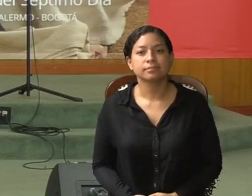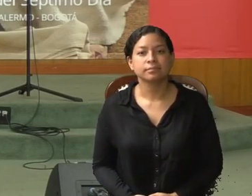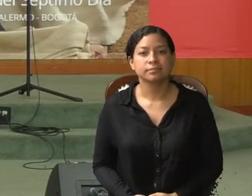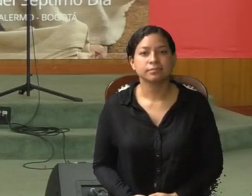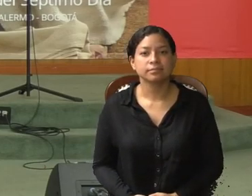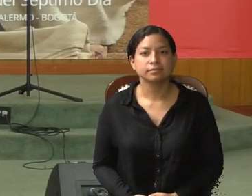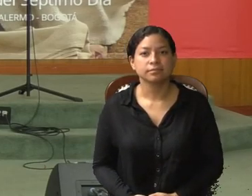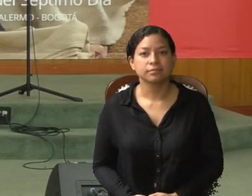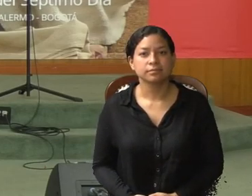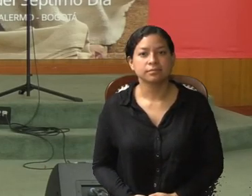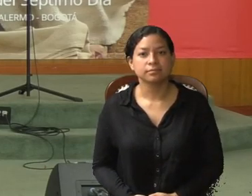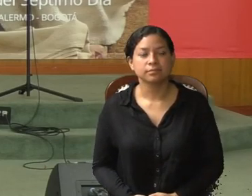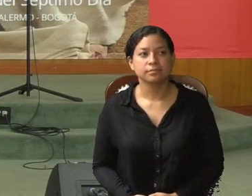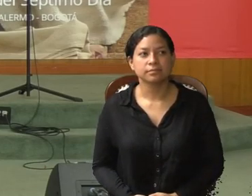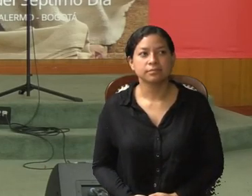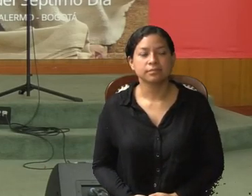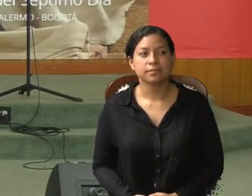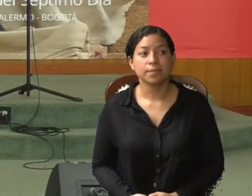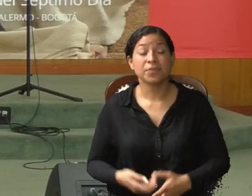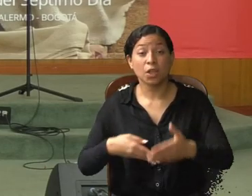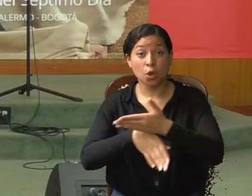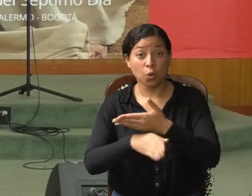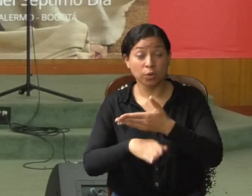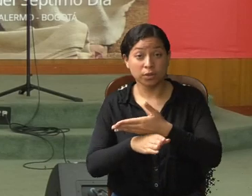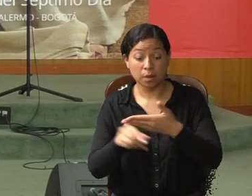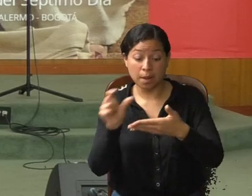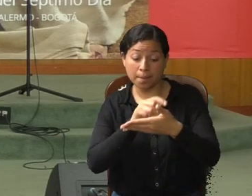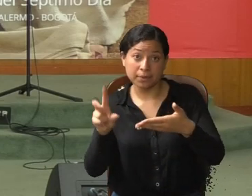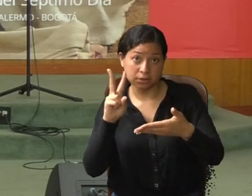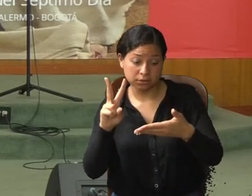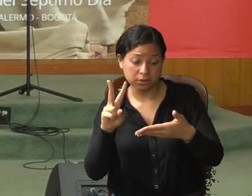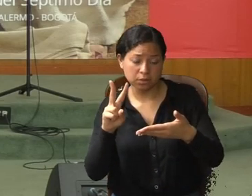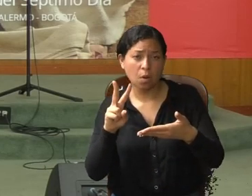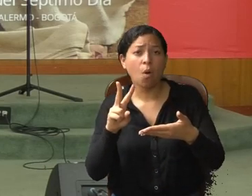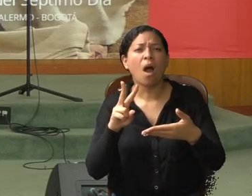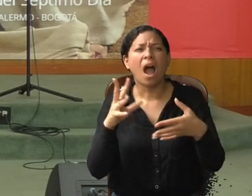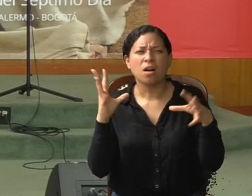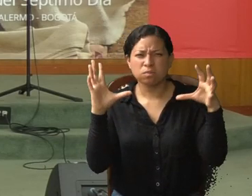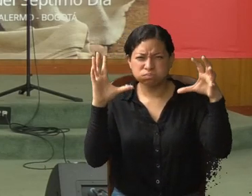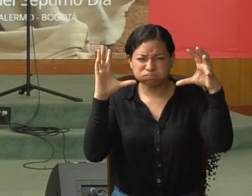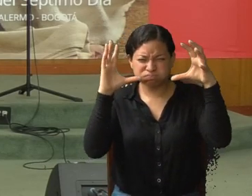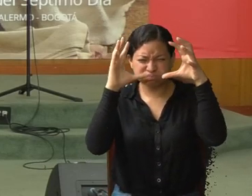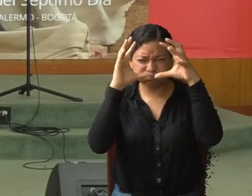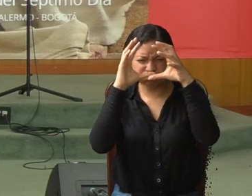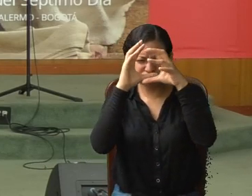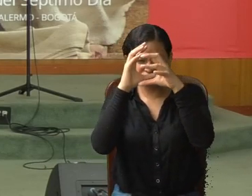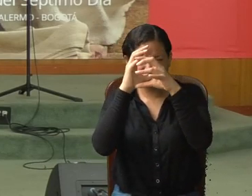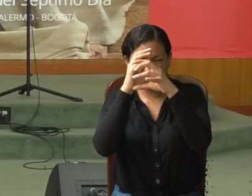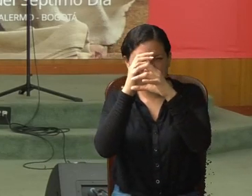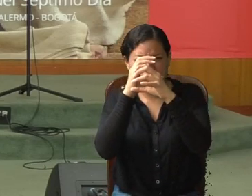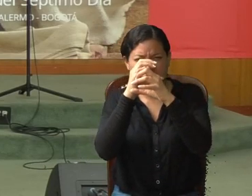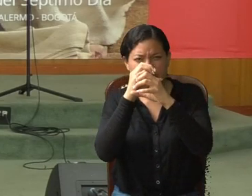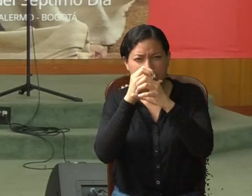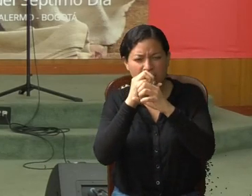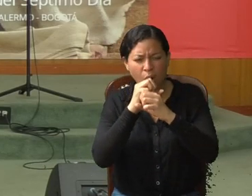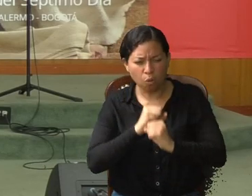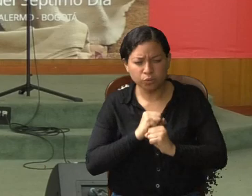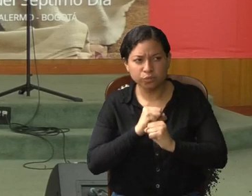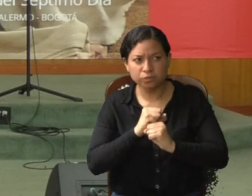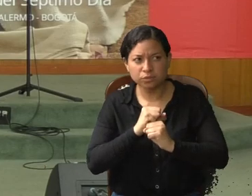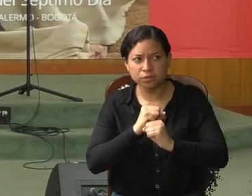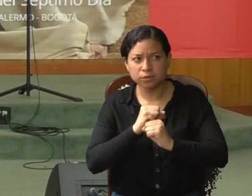el versículo 2, continuando, ¿y las tinieblas estaban dónde? Sobre la faz del abismo. Es decir que,